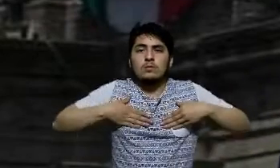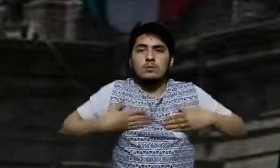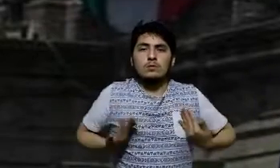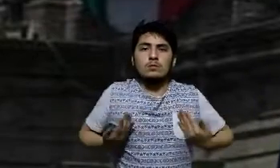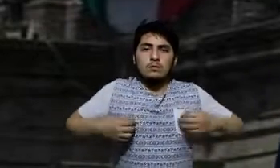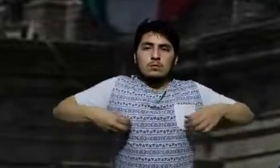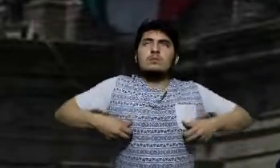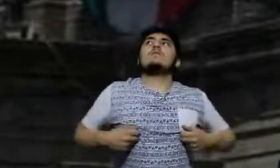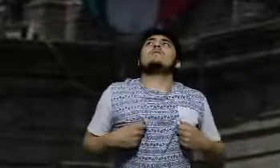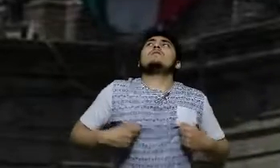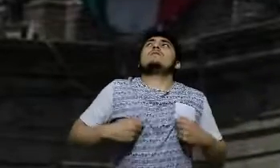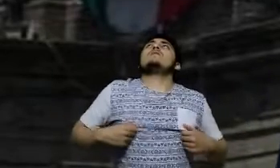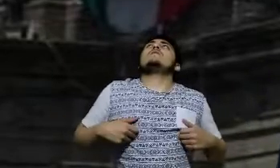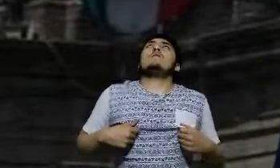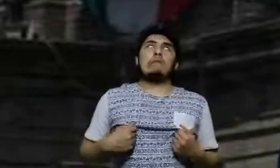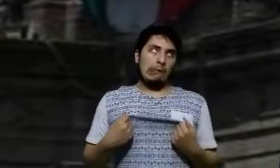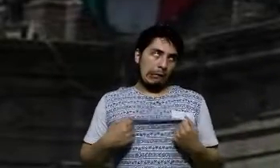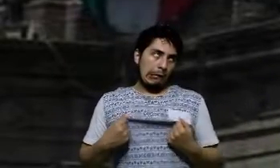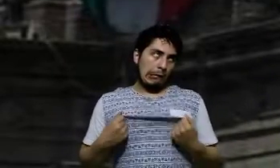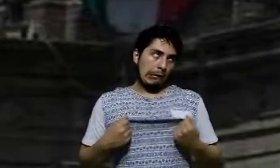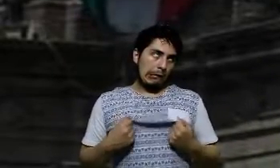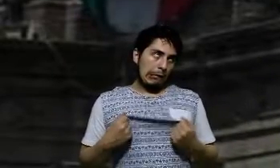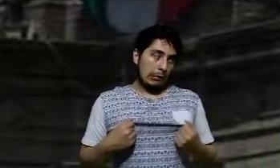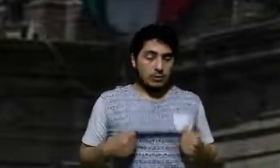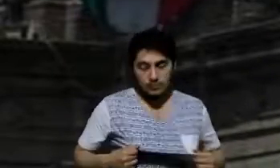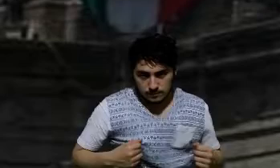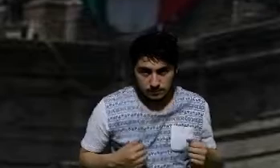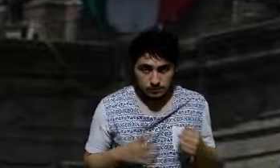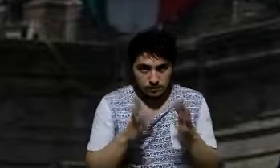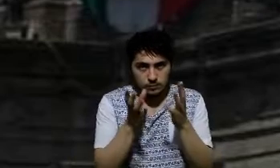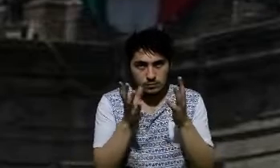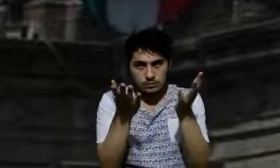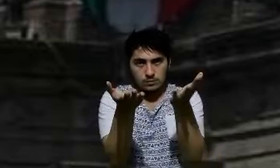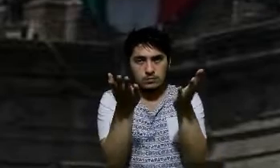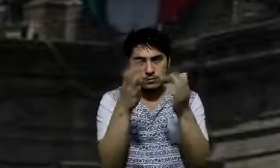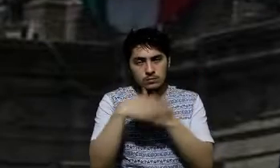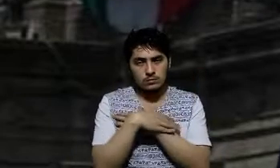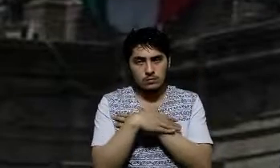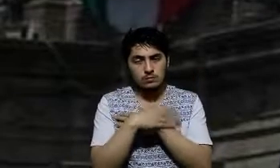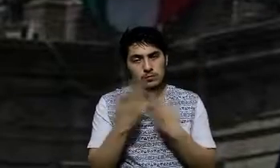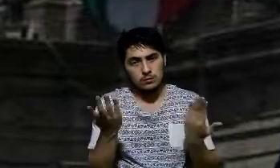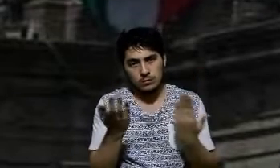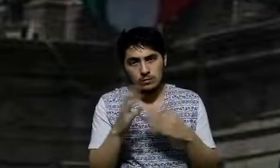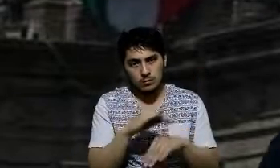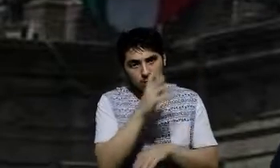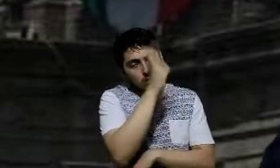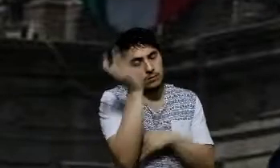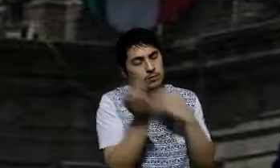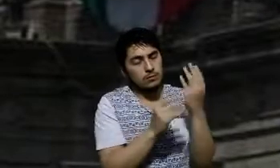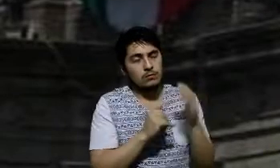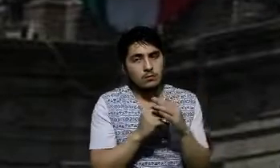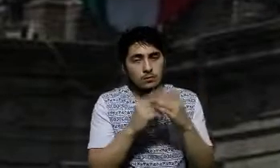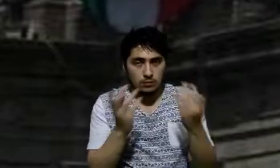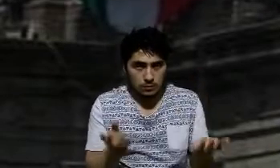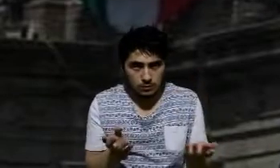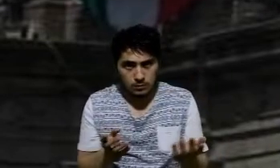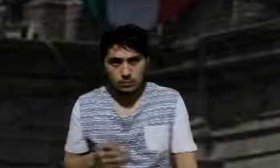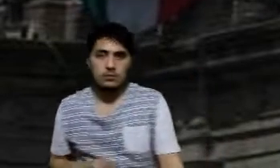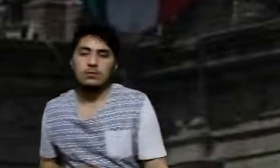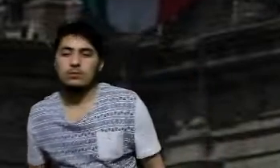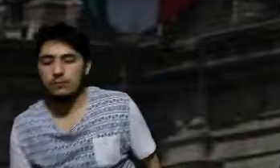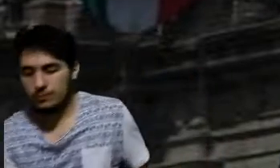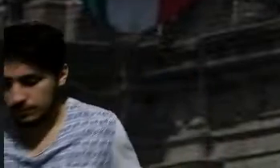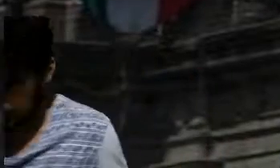y señoras, ya entrando casi al final de esto, les quiero aclarar que ya no va a haber primera dama.